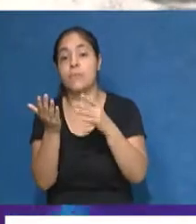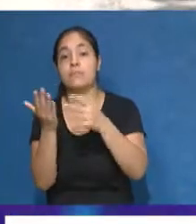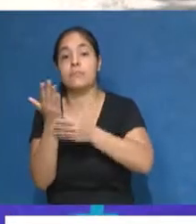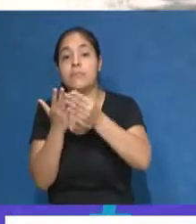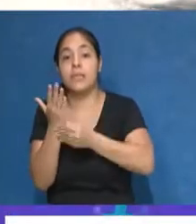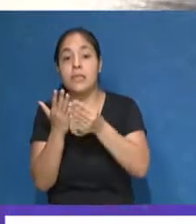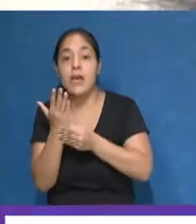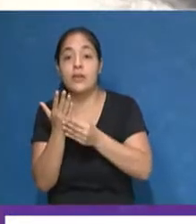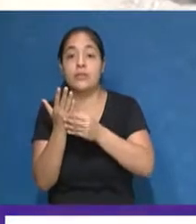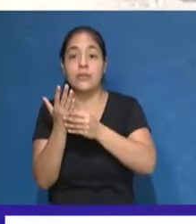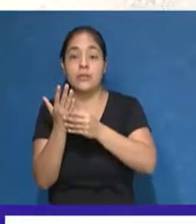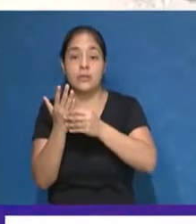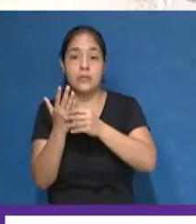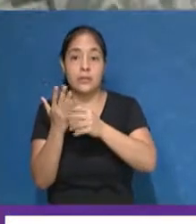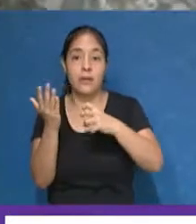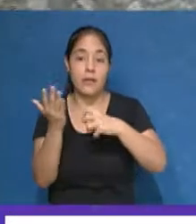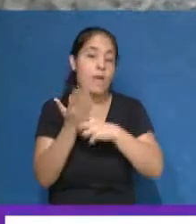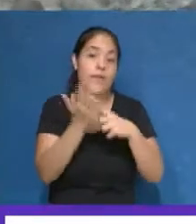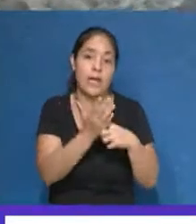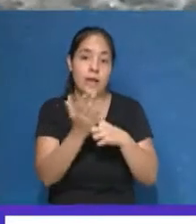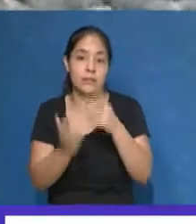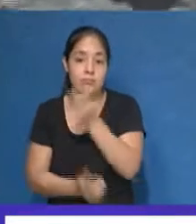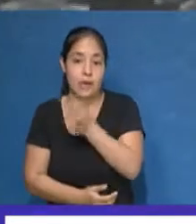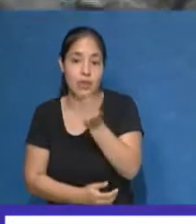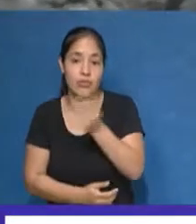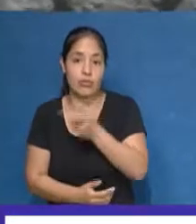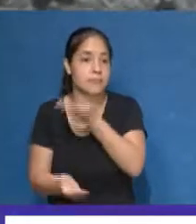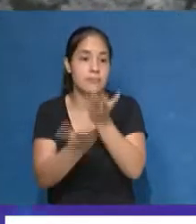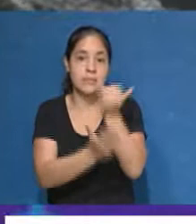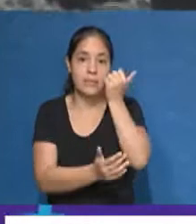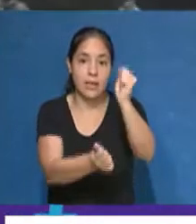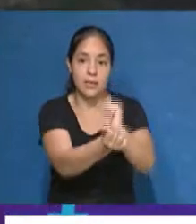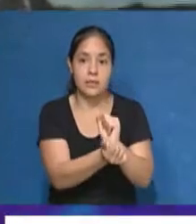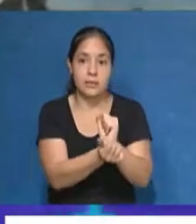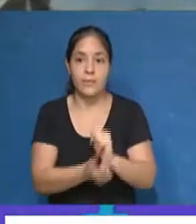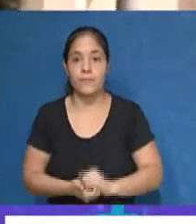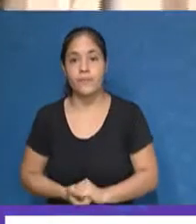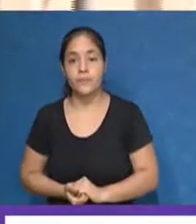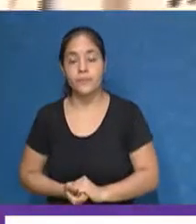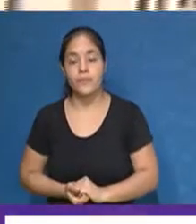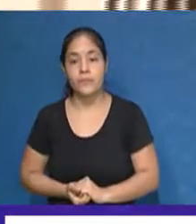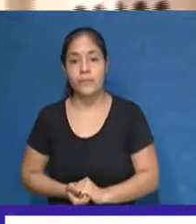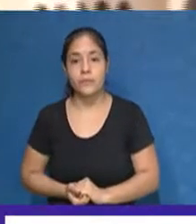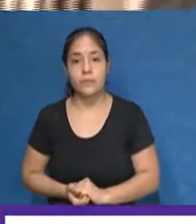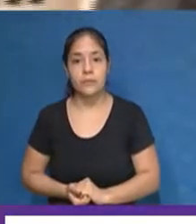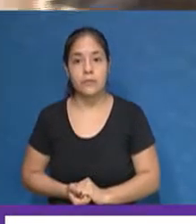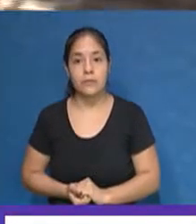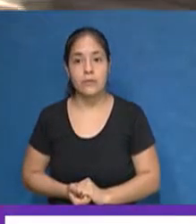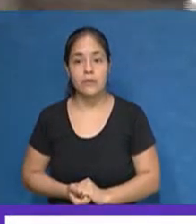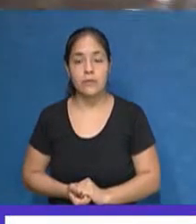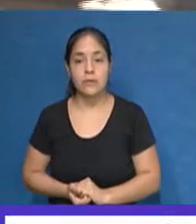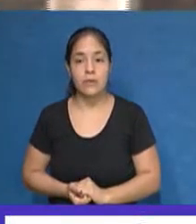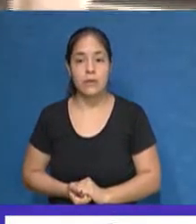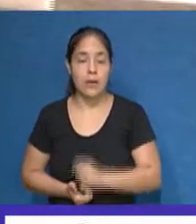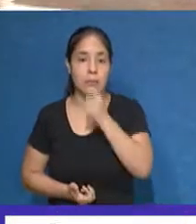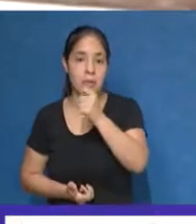los fiscales que habían intervenido provisoriamente, la doctora Bisner y el doctor Iturbide. ¿La salud de los sacerdotes es buena? ¿Buen estado de salud? Hasta ahora no